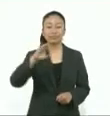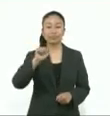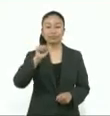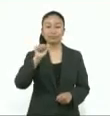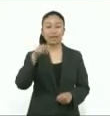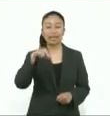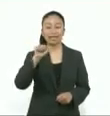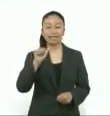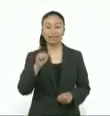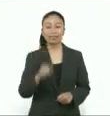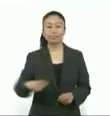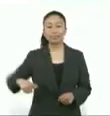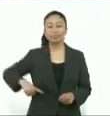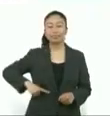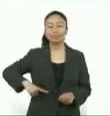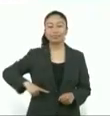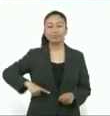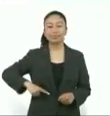Ávila, gobernadora